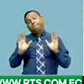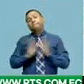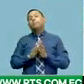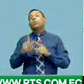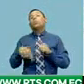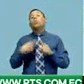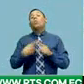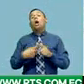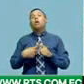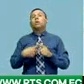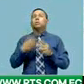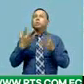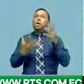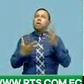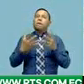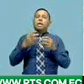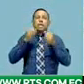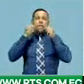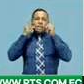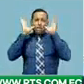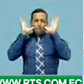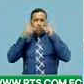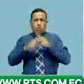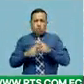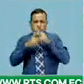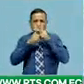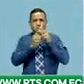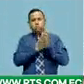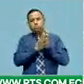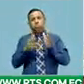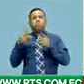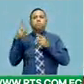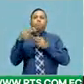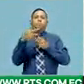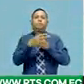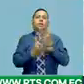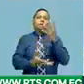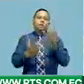de fines de noviembre, primeros días de diciembre. Informó José Morales.